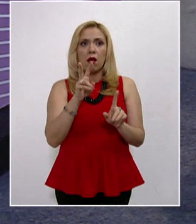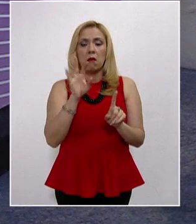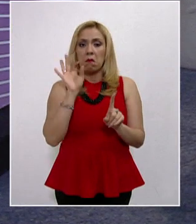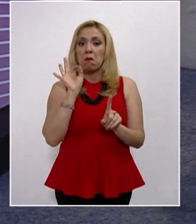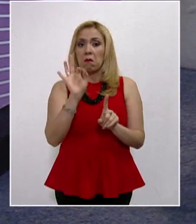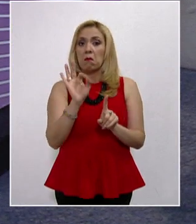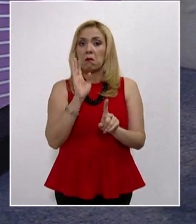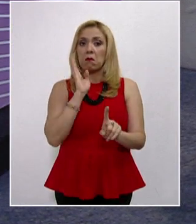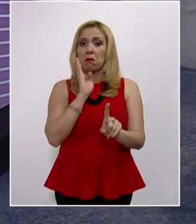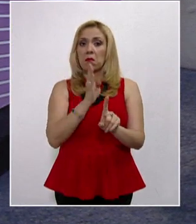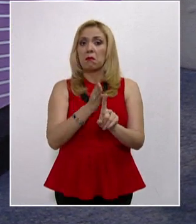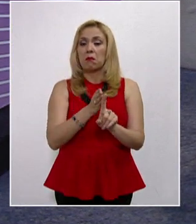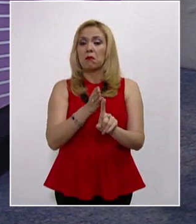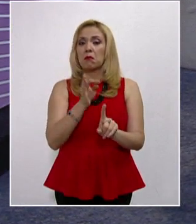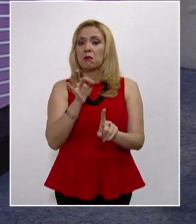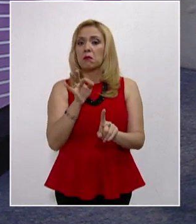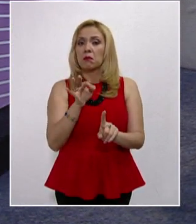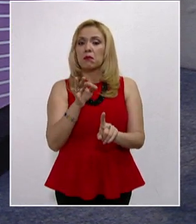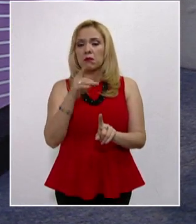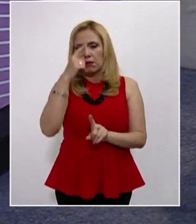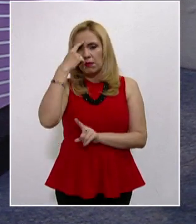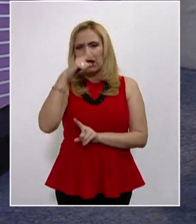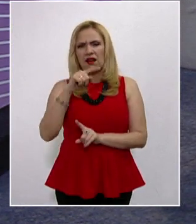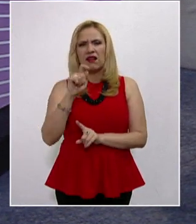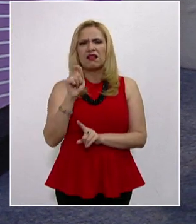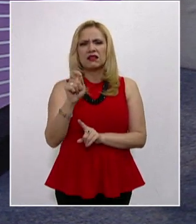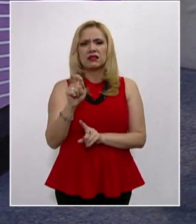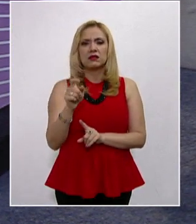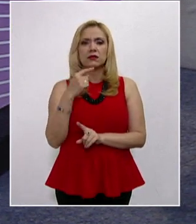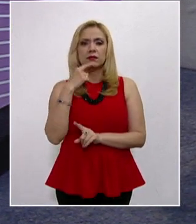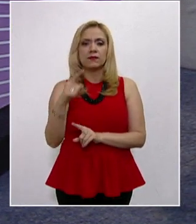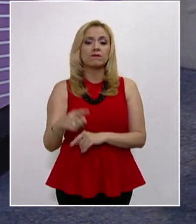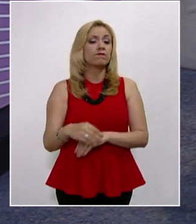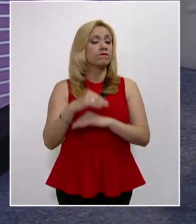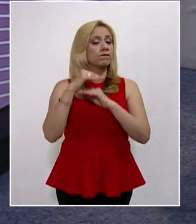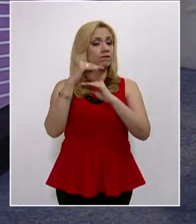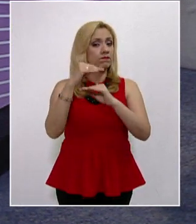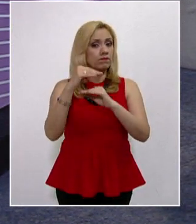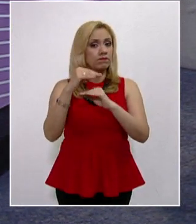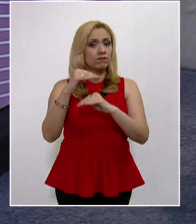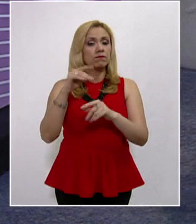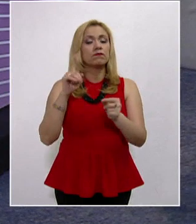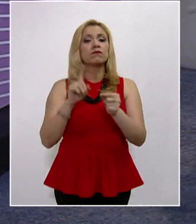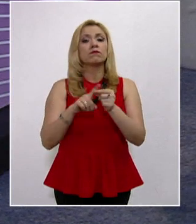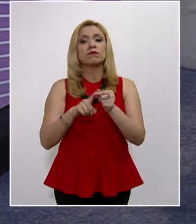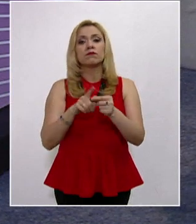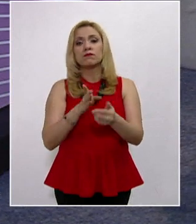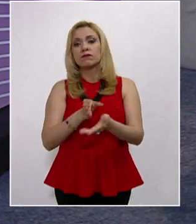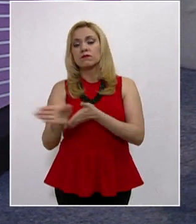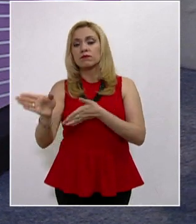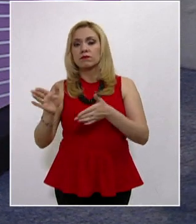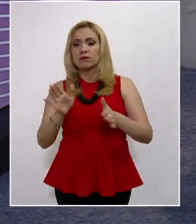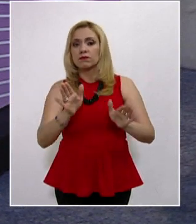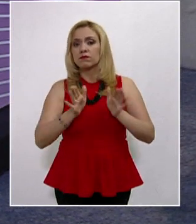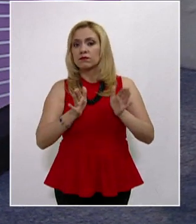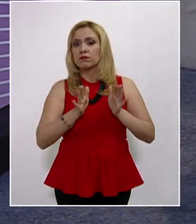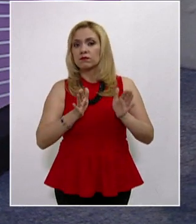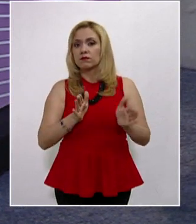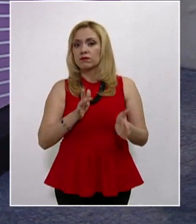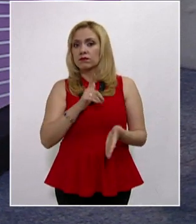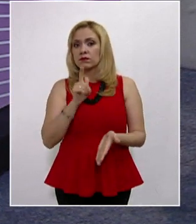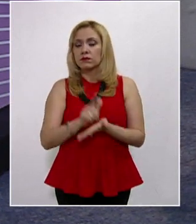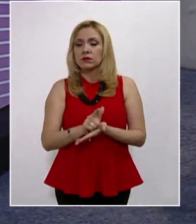acertadamente a mi juicio, para delimitar la jurisdicción militar a cuando